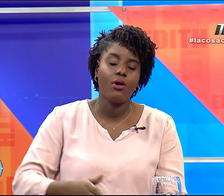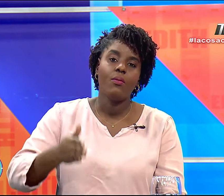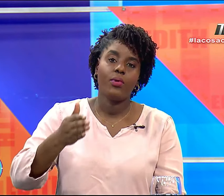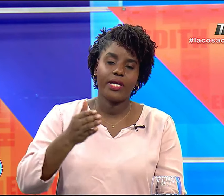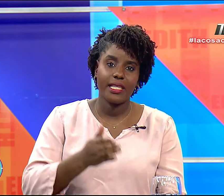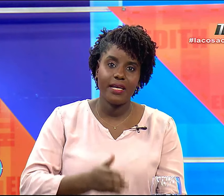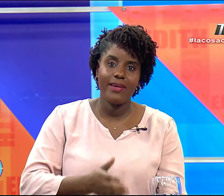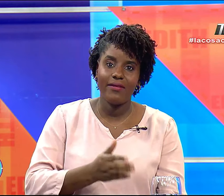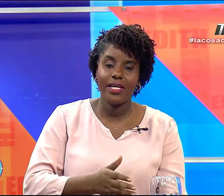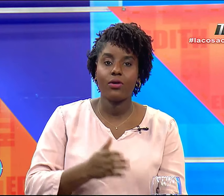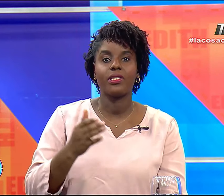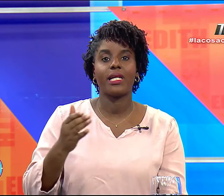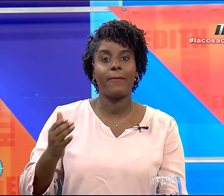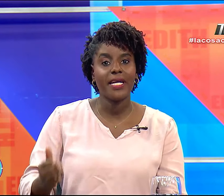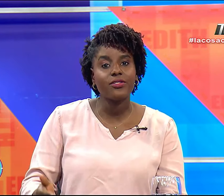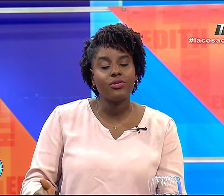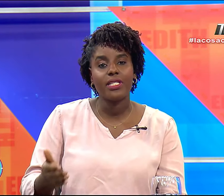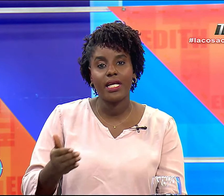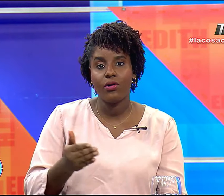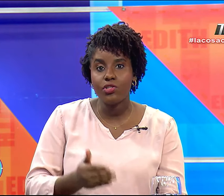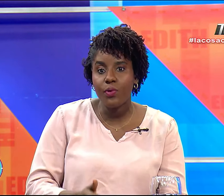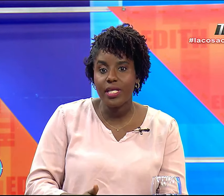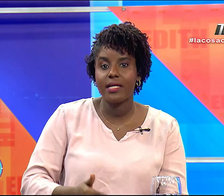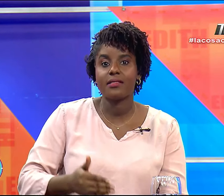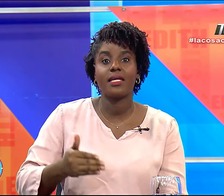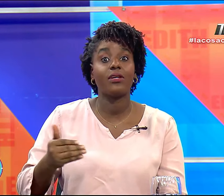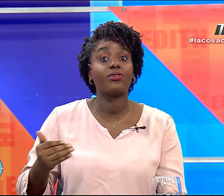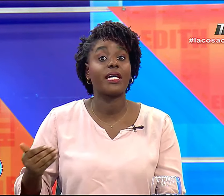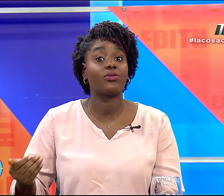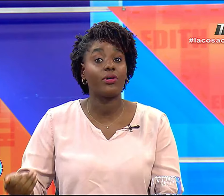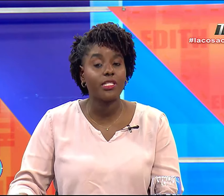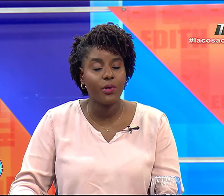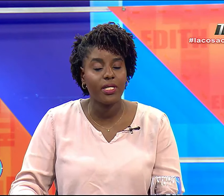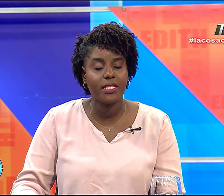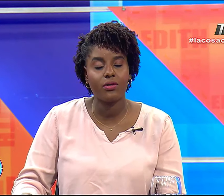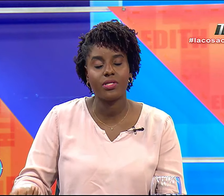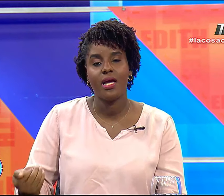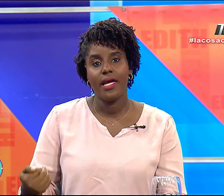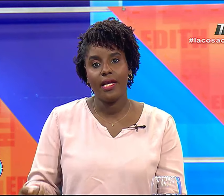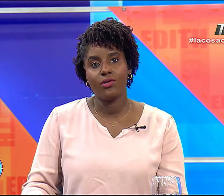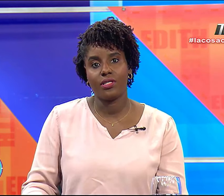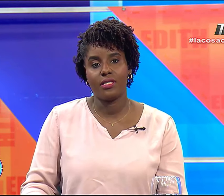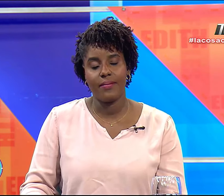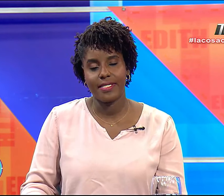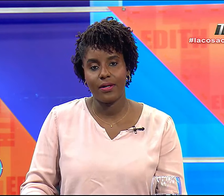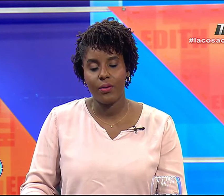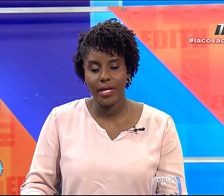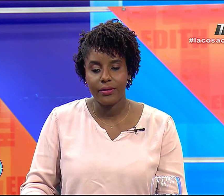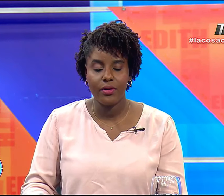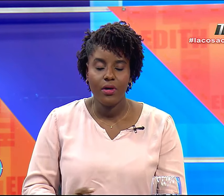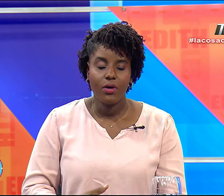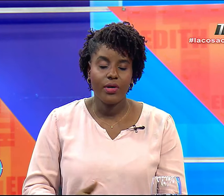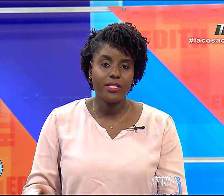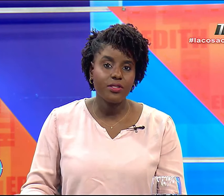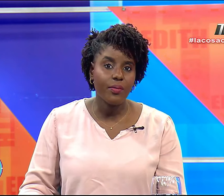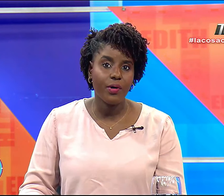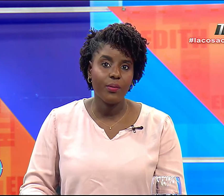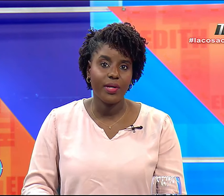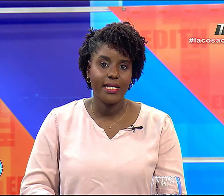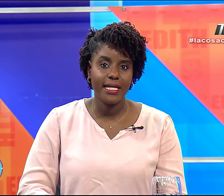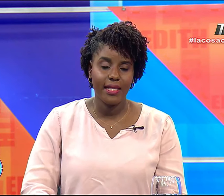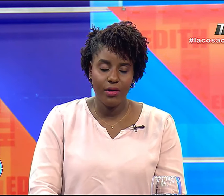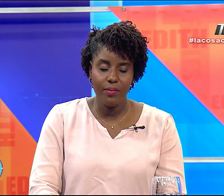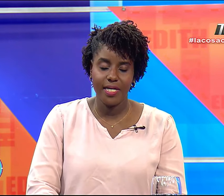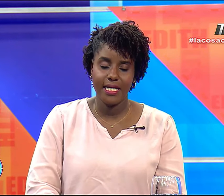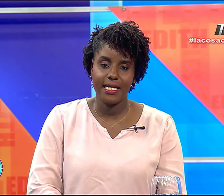sano, porque debe haber contrapeso de los poderes y de los actores políticos en los sistemas de gobierno. Con esto me voy por